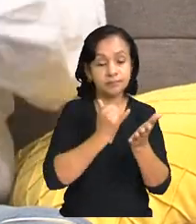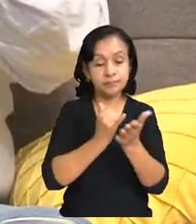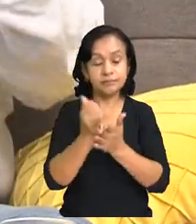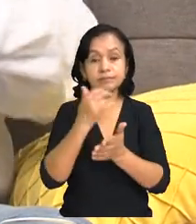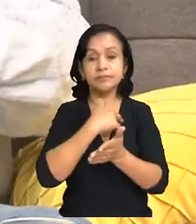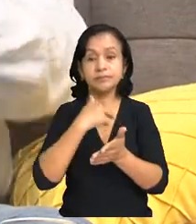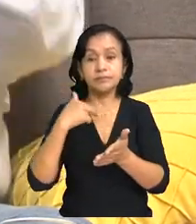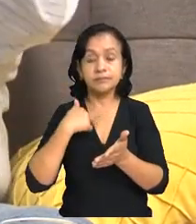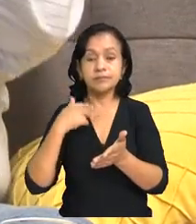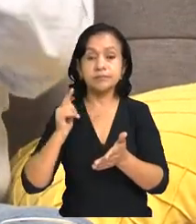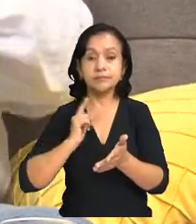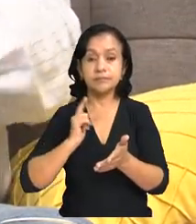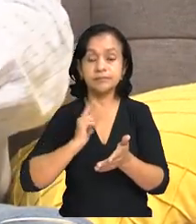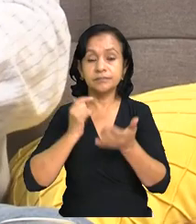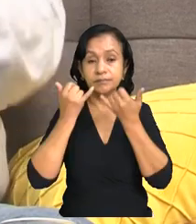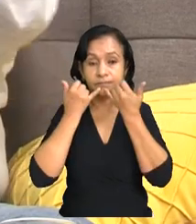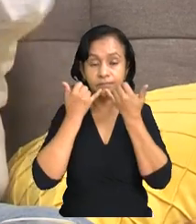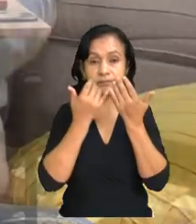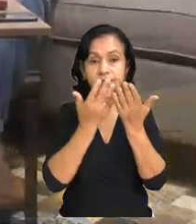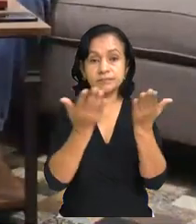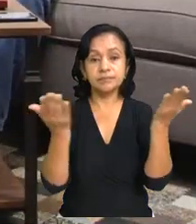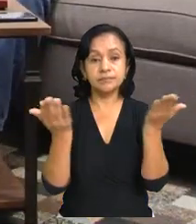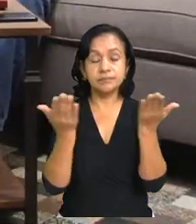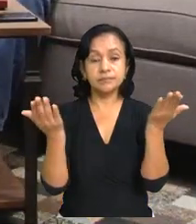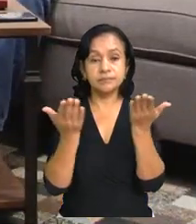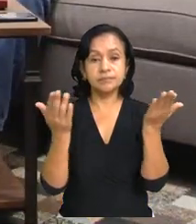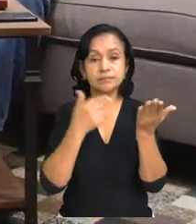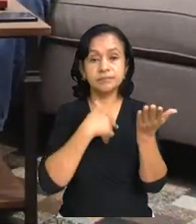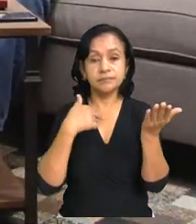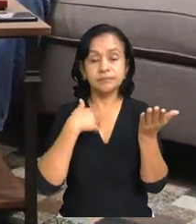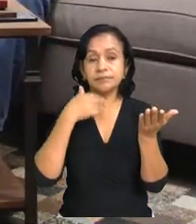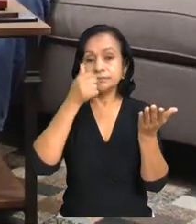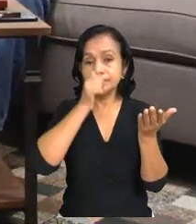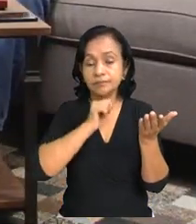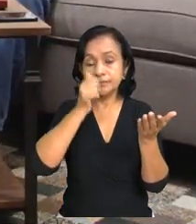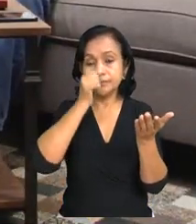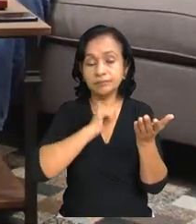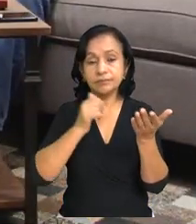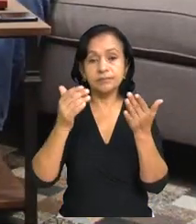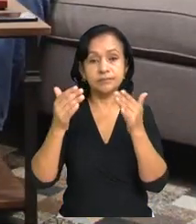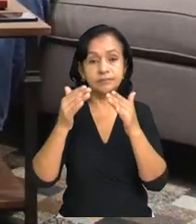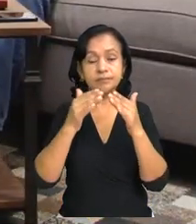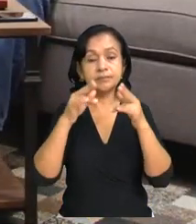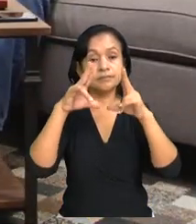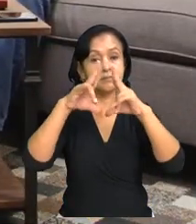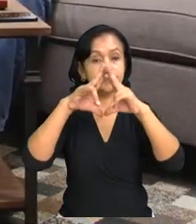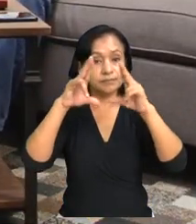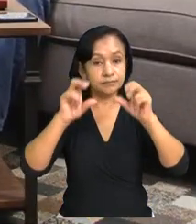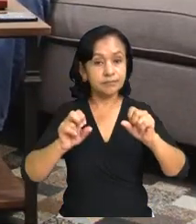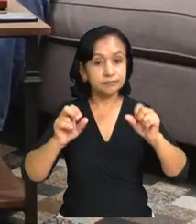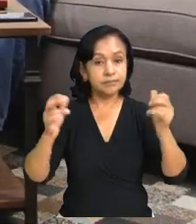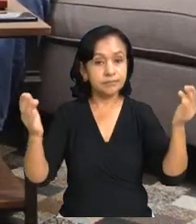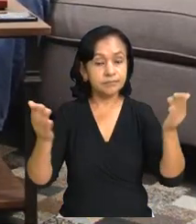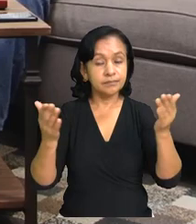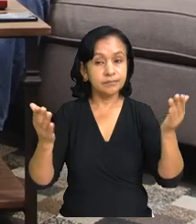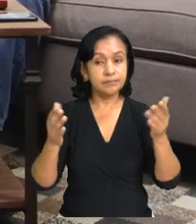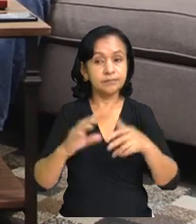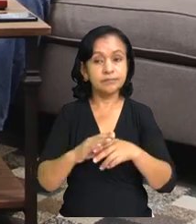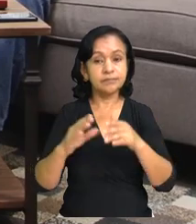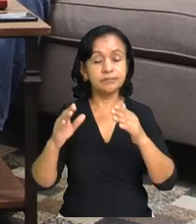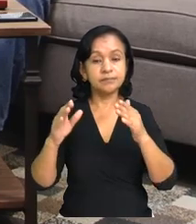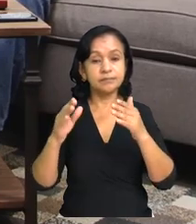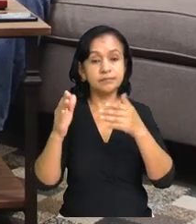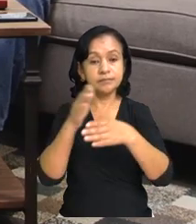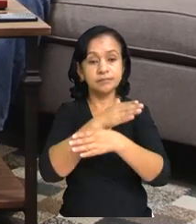haciendo, tener la información de cómo se mueve el agua subterránea y superficial en el país y que las